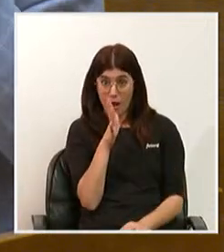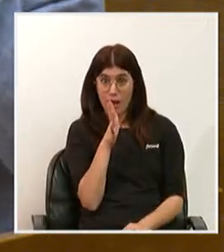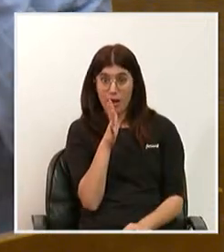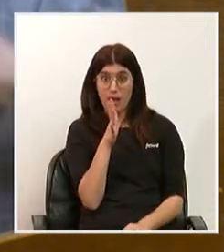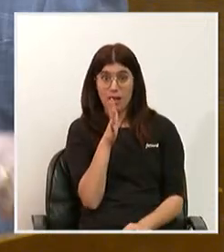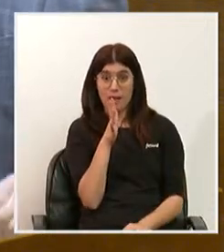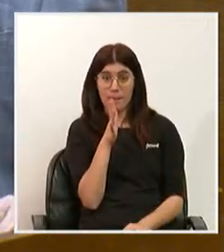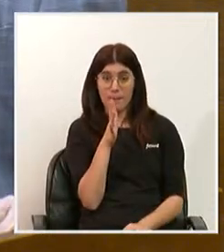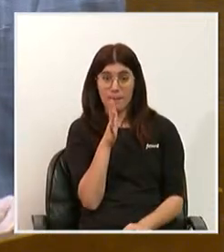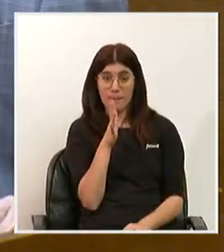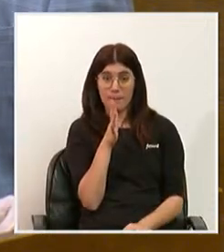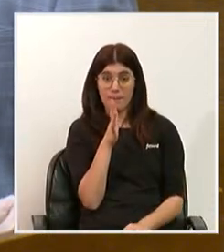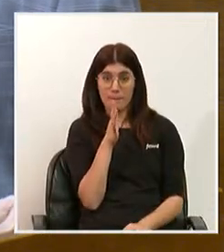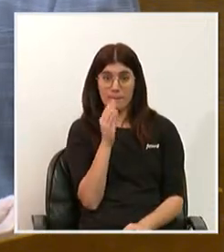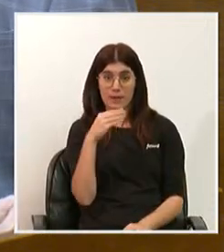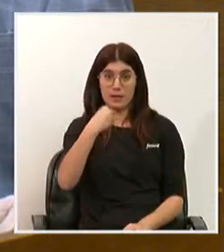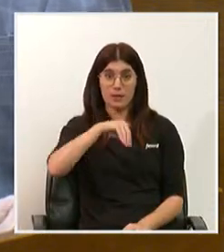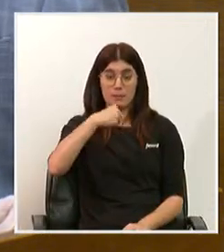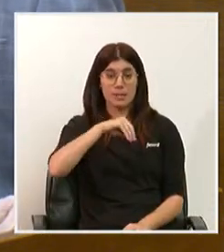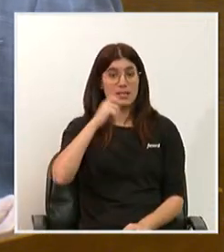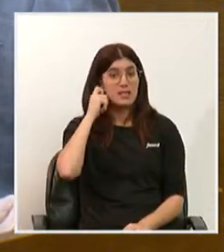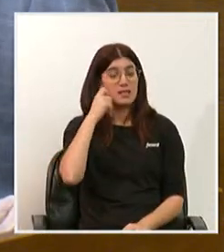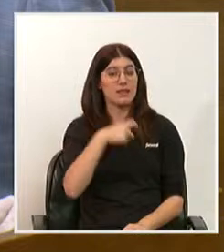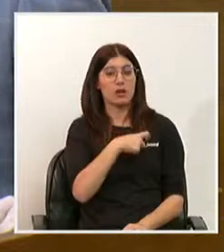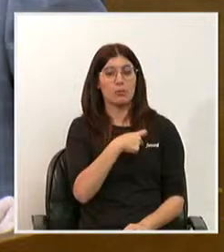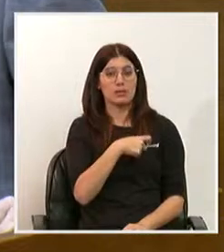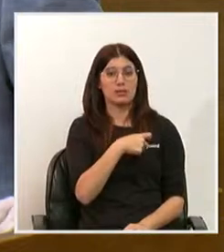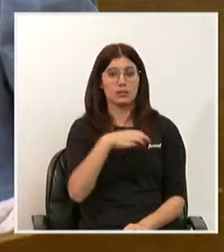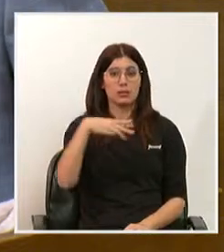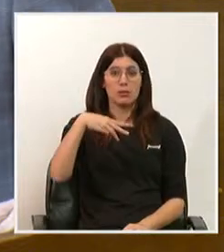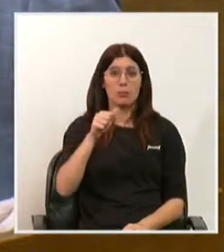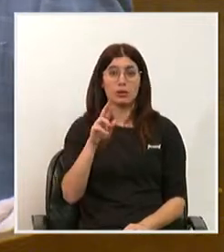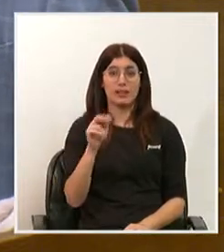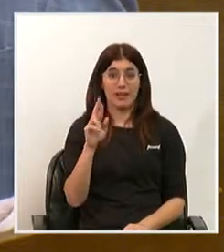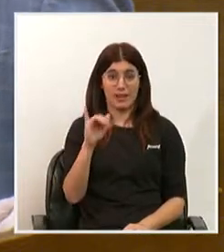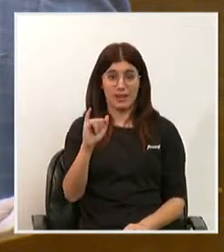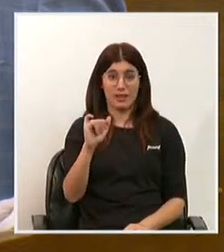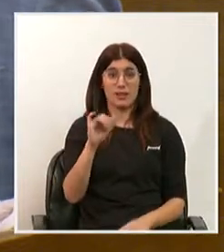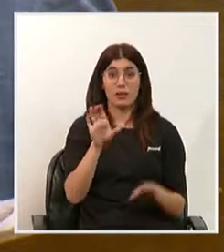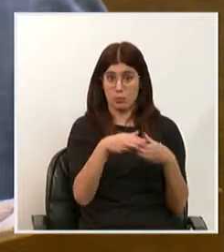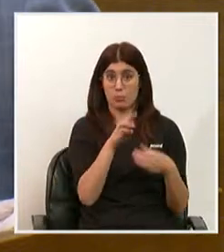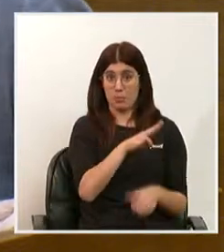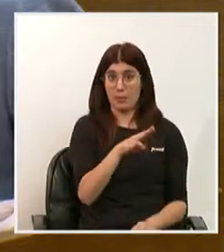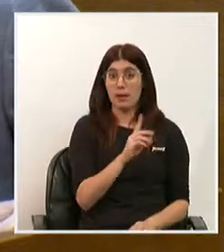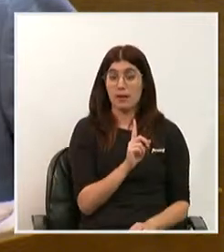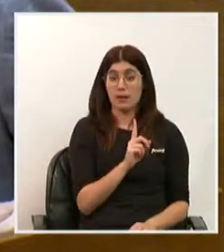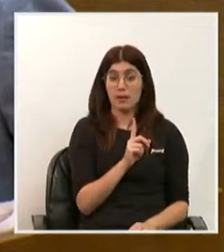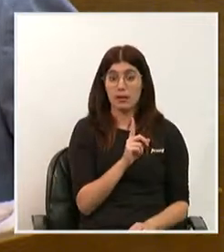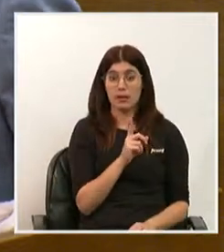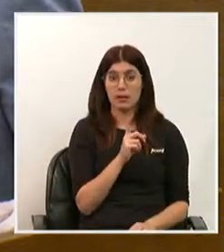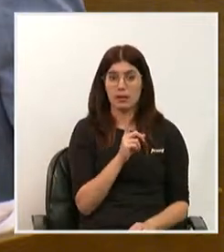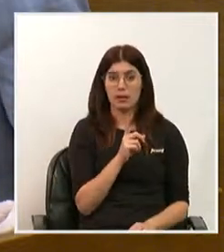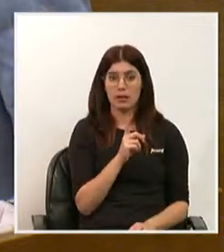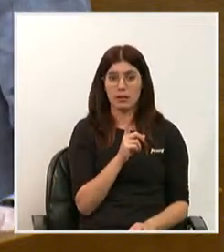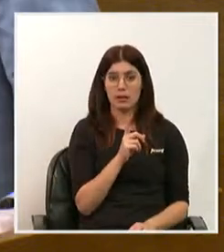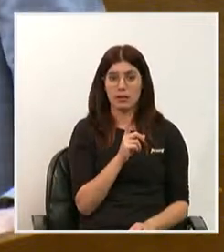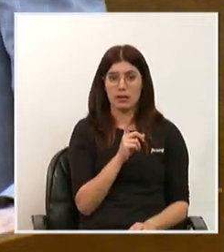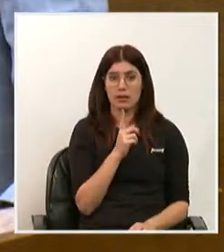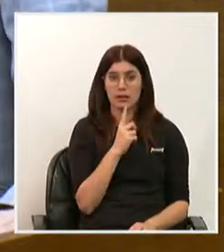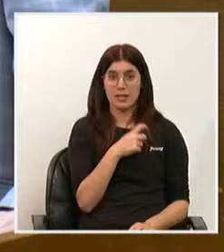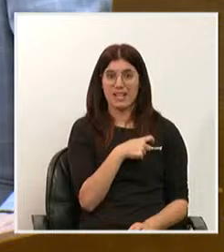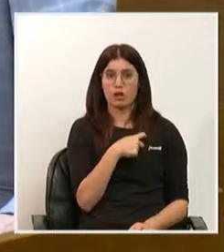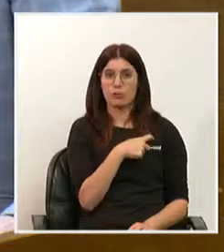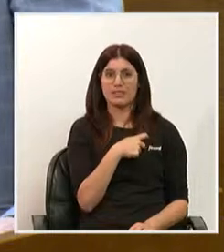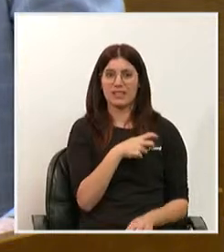ahora la presidenta de la comisión es monter reyen partido popular y el comisario